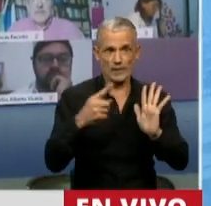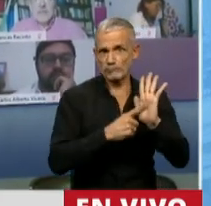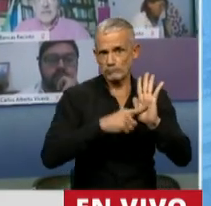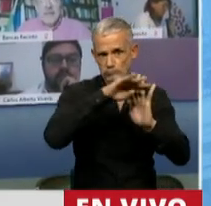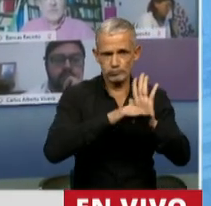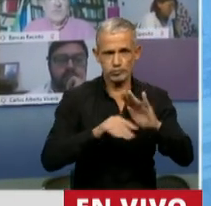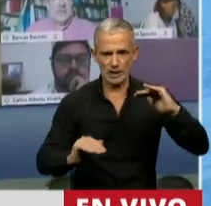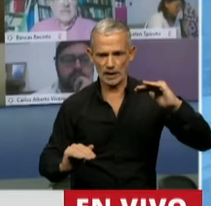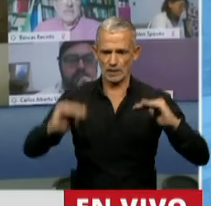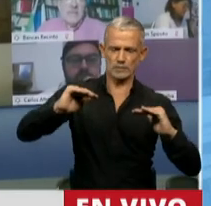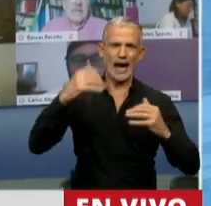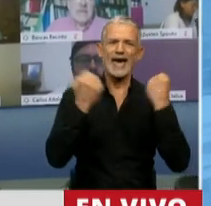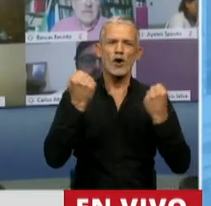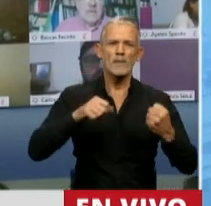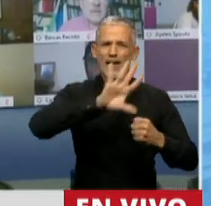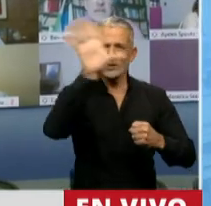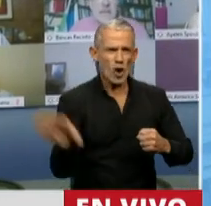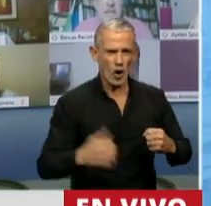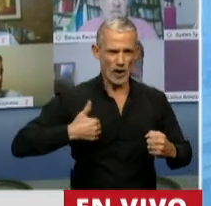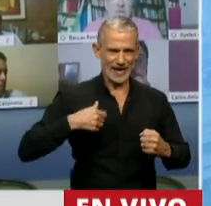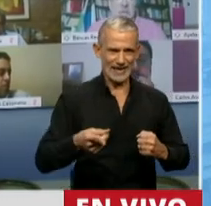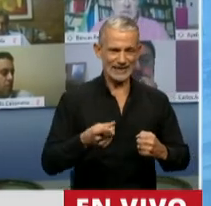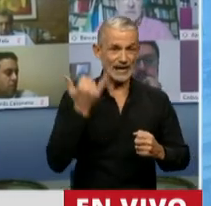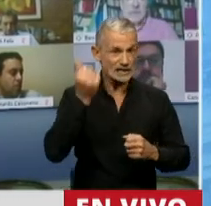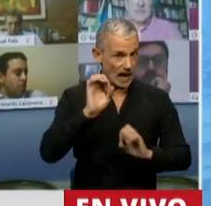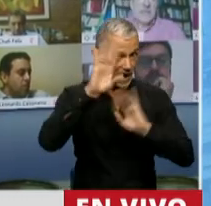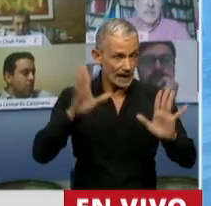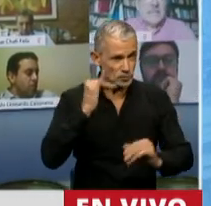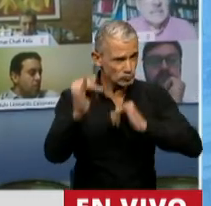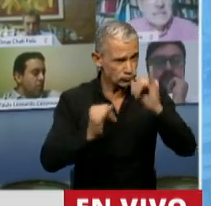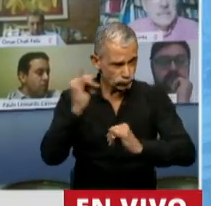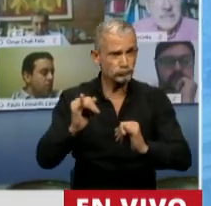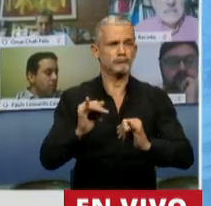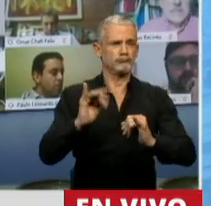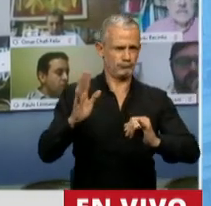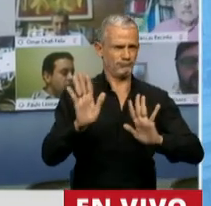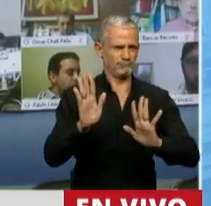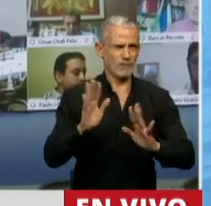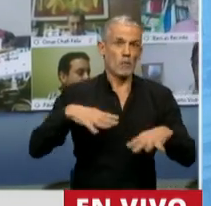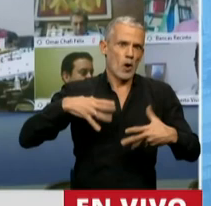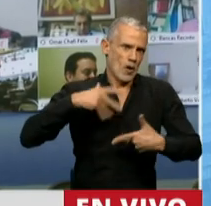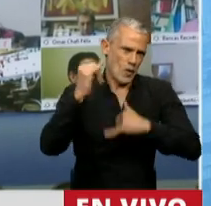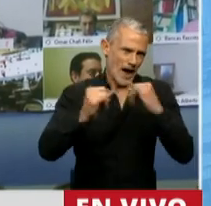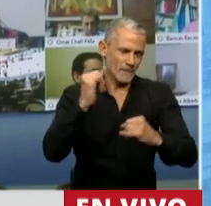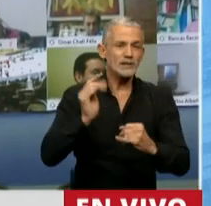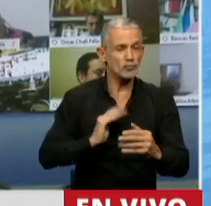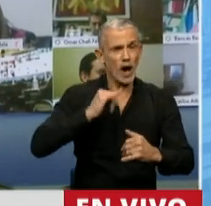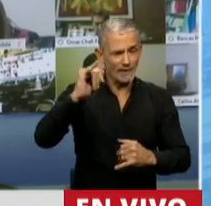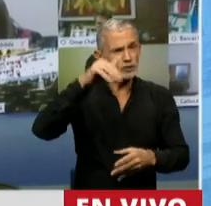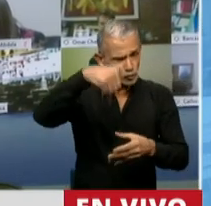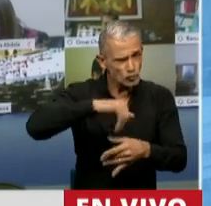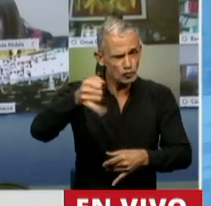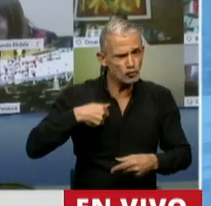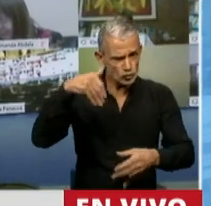fundamentalmente equilibre la economía de todas las regiones. Hechas estas salvedades, señor presidente, estas prevenciones, adelantamos, por supuesto,